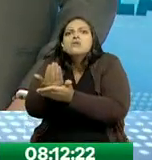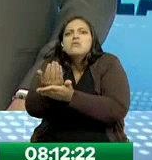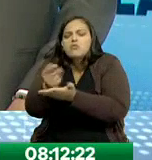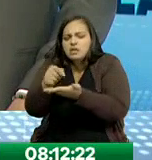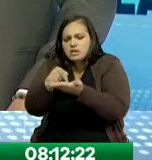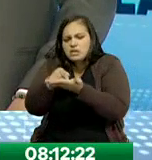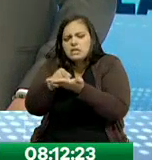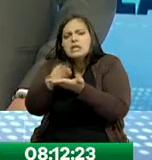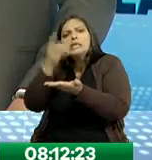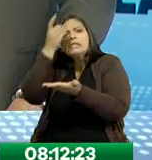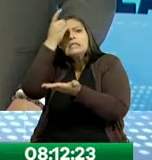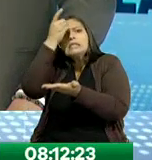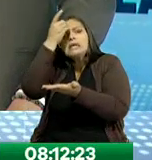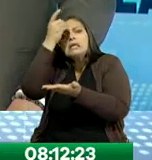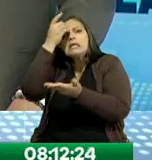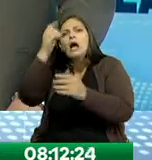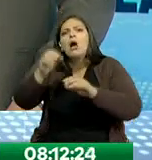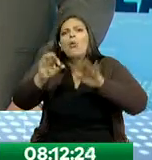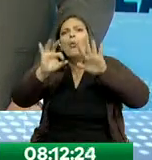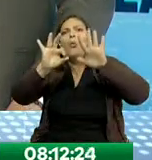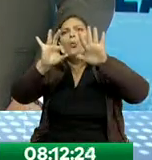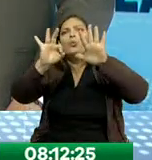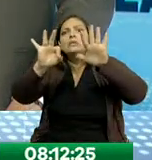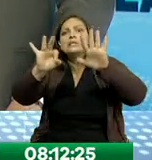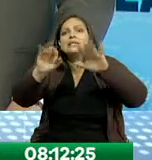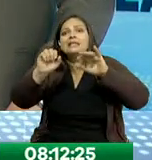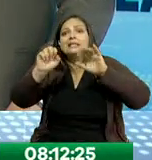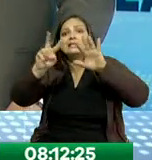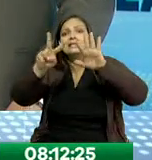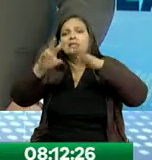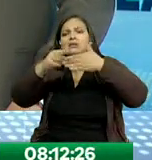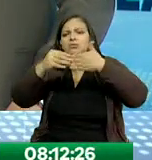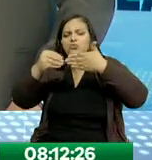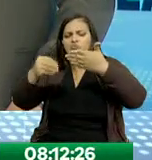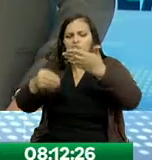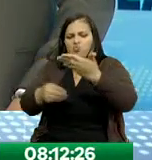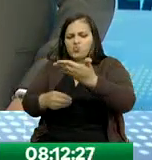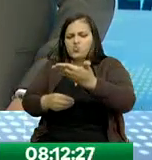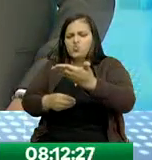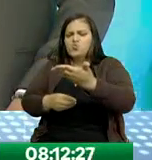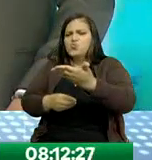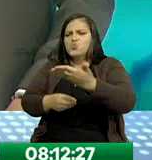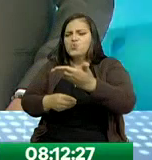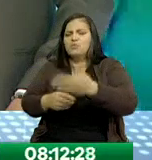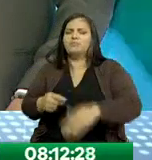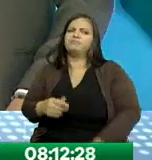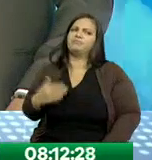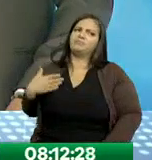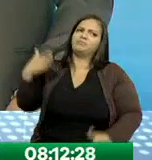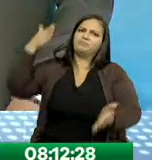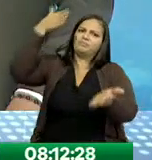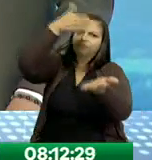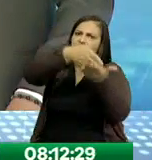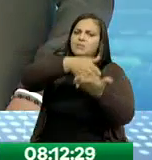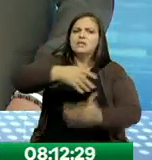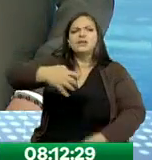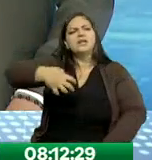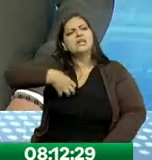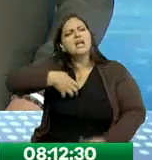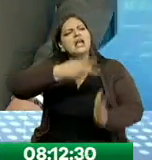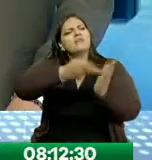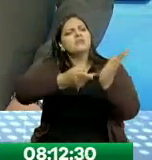Y lo que me dicen, que tiene que ir la nueva facturación. Fue a la inspección, me dijeron que venga. Ahora que vengo, me dice la